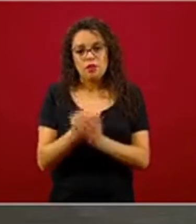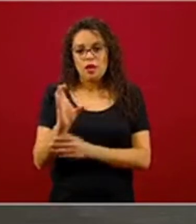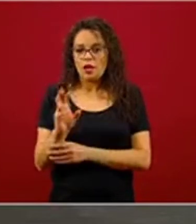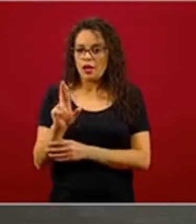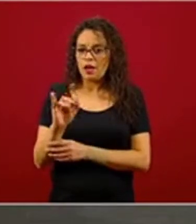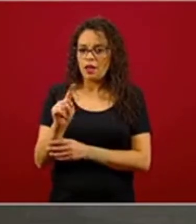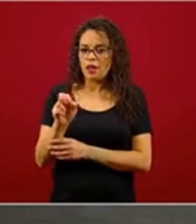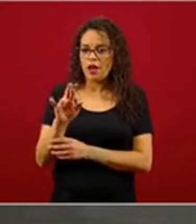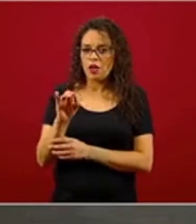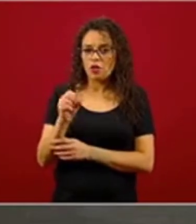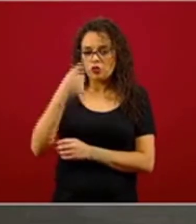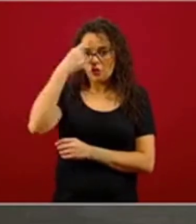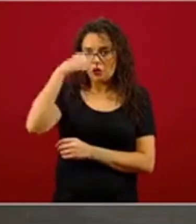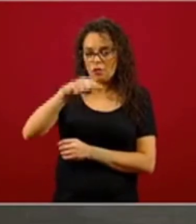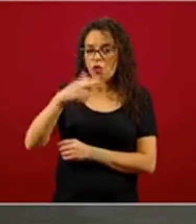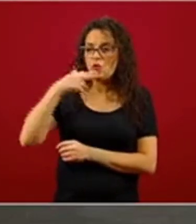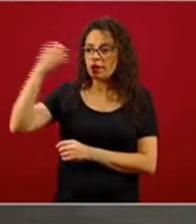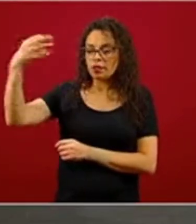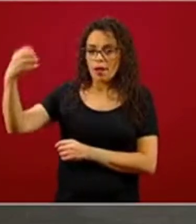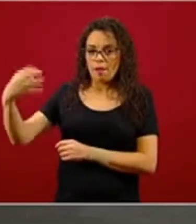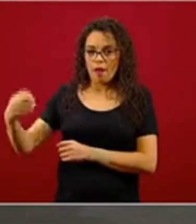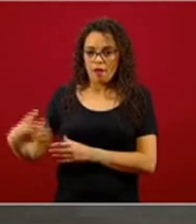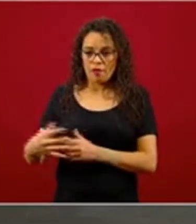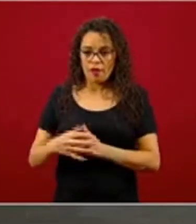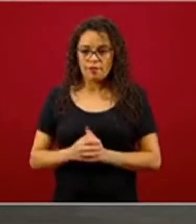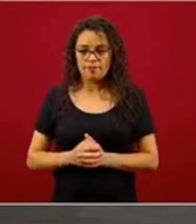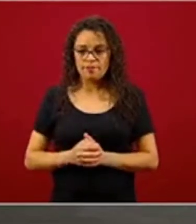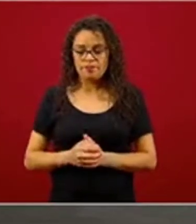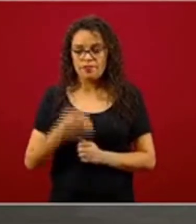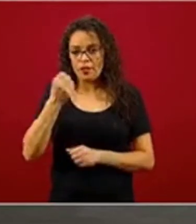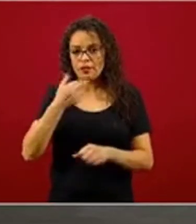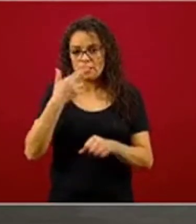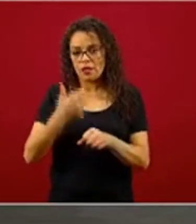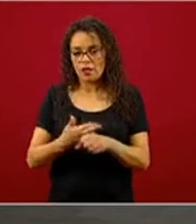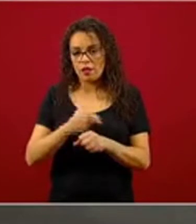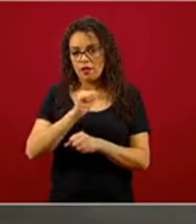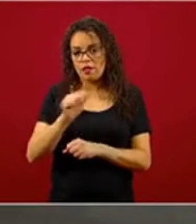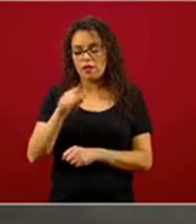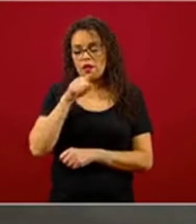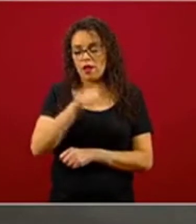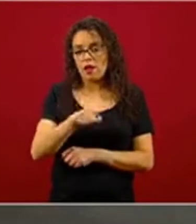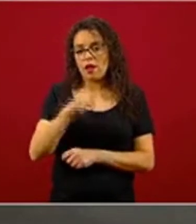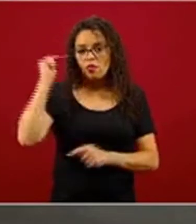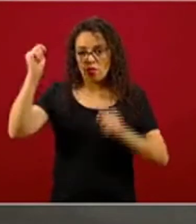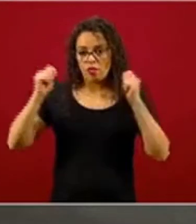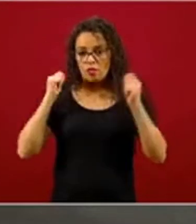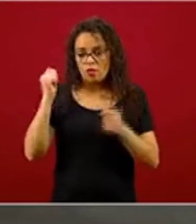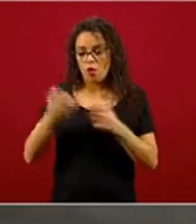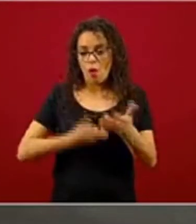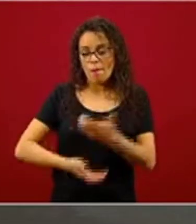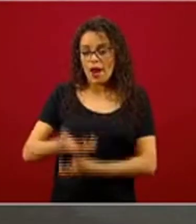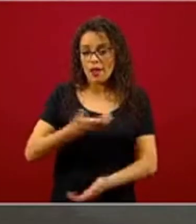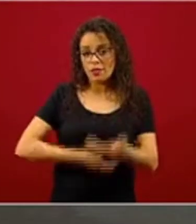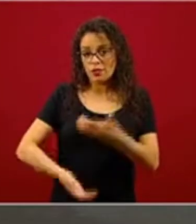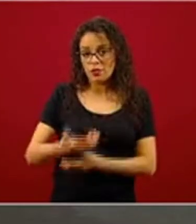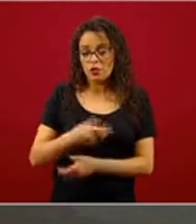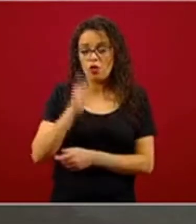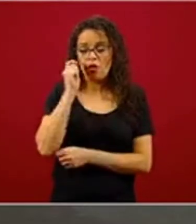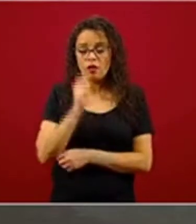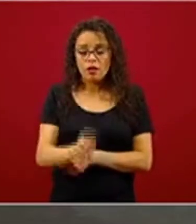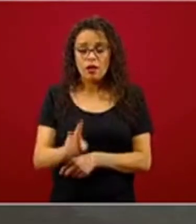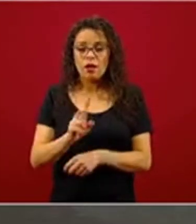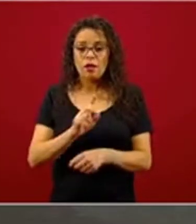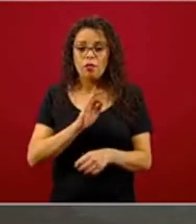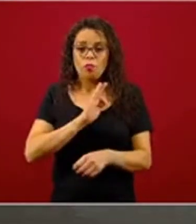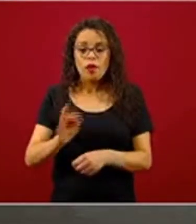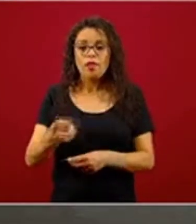subsecretario Ernesto Acevedo, subsecretario de Industria y Comercio, habló de algunos detalles que tienen que ver con la actividad económica y sus consecuencias sobre la actividad o